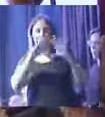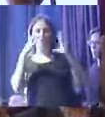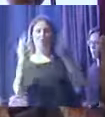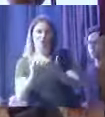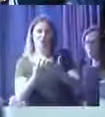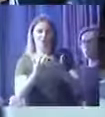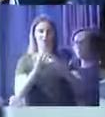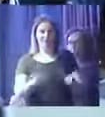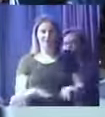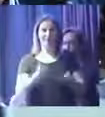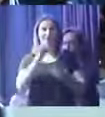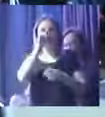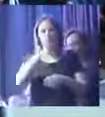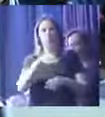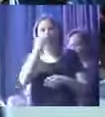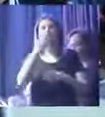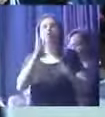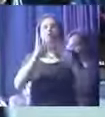mundo.